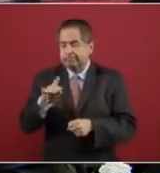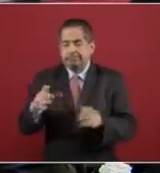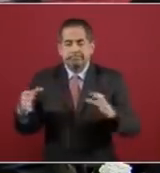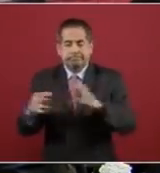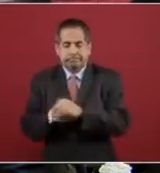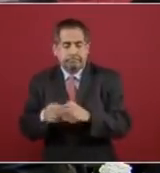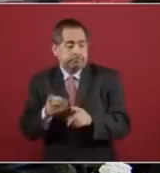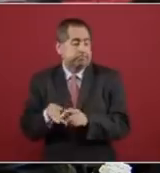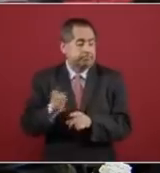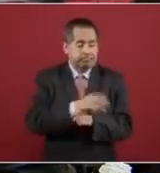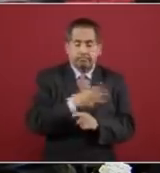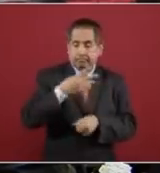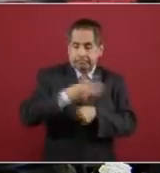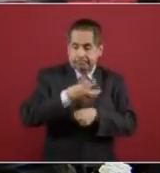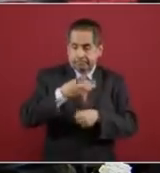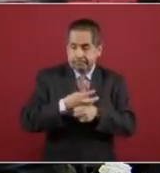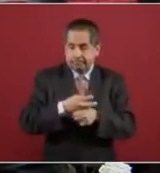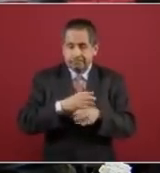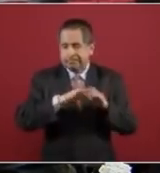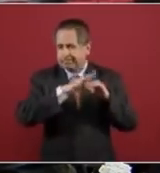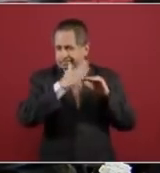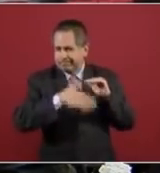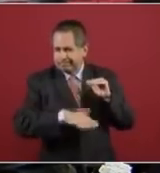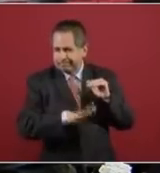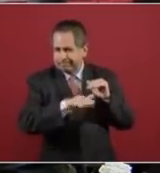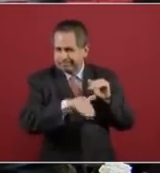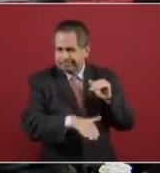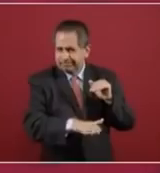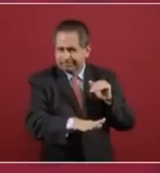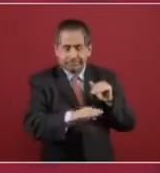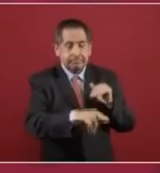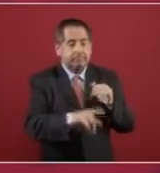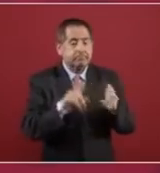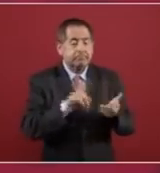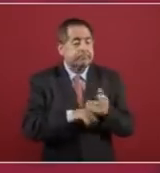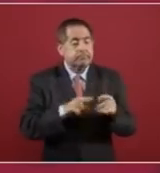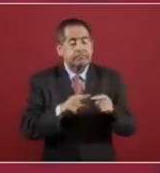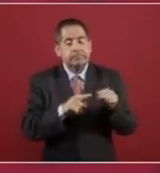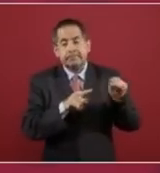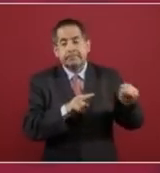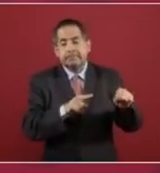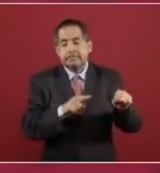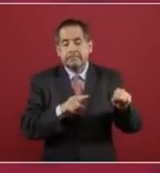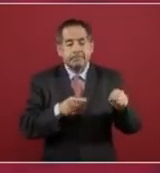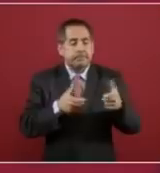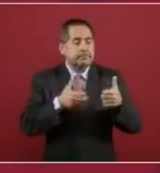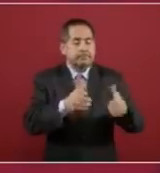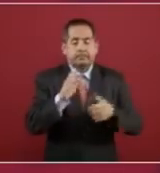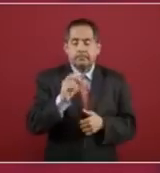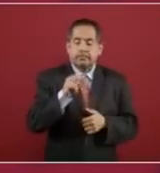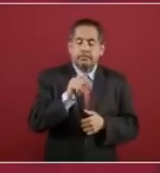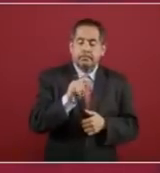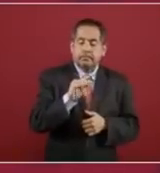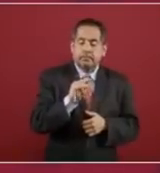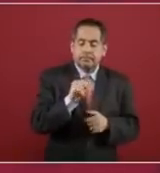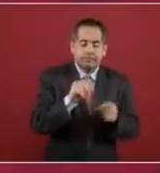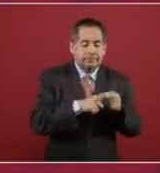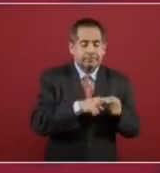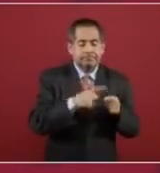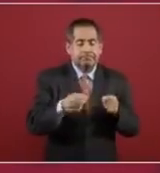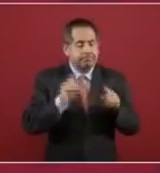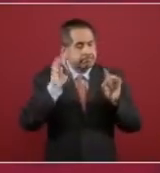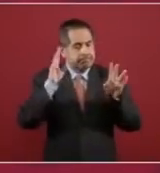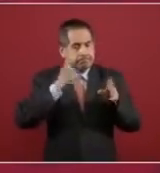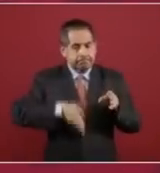tercera sección, que es la zona de Barrancas, que está en la parte alta de Constituyentes y Reforma, entre Constituyentes